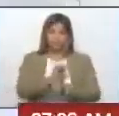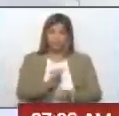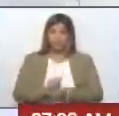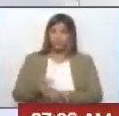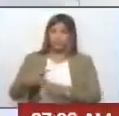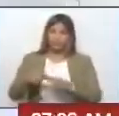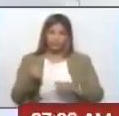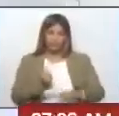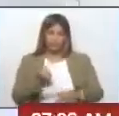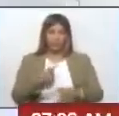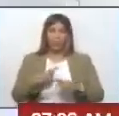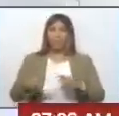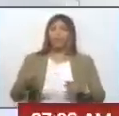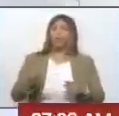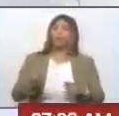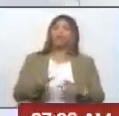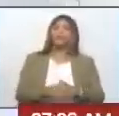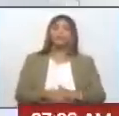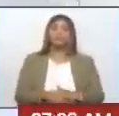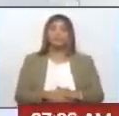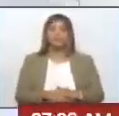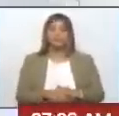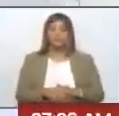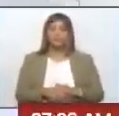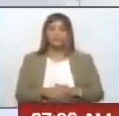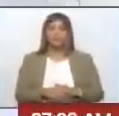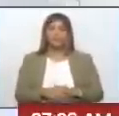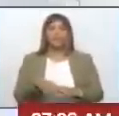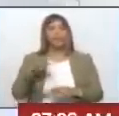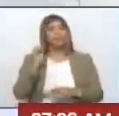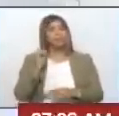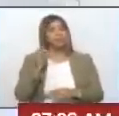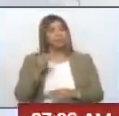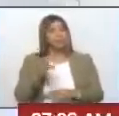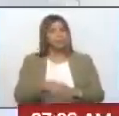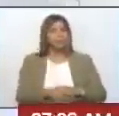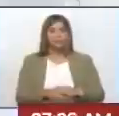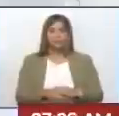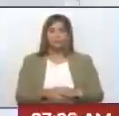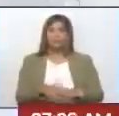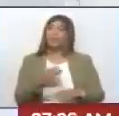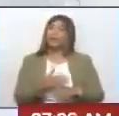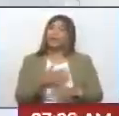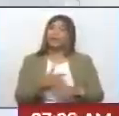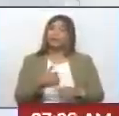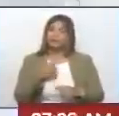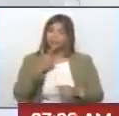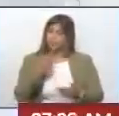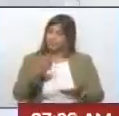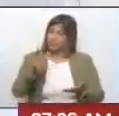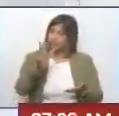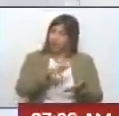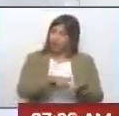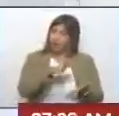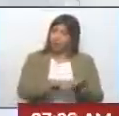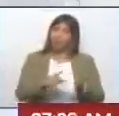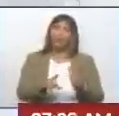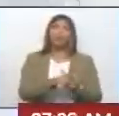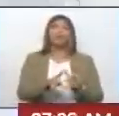un lado. Pero por otro, el Parlamento, que como dije, acaba de aprobar la